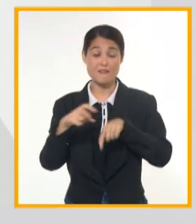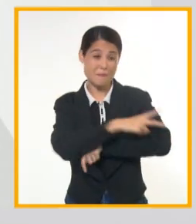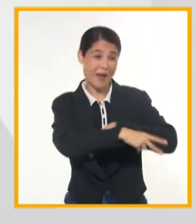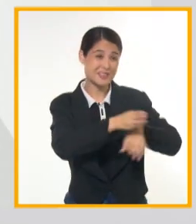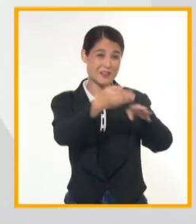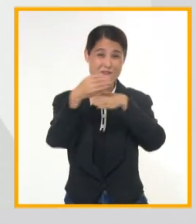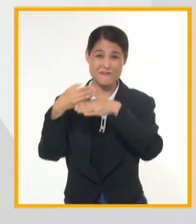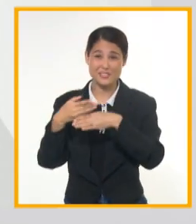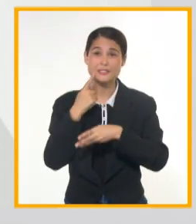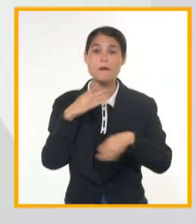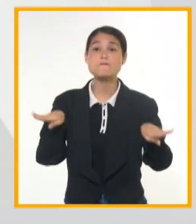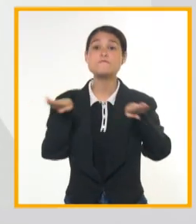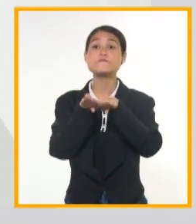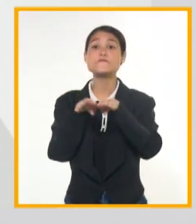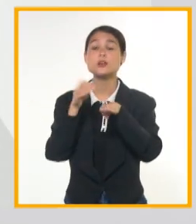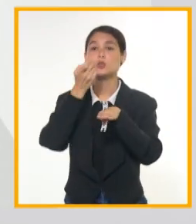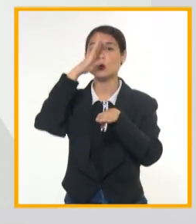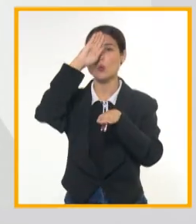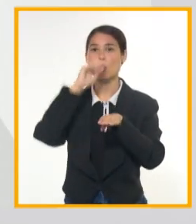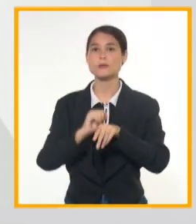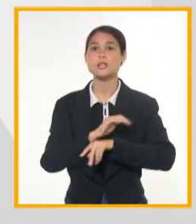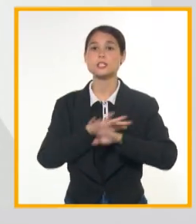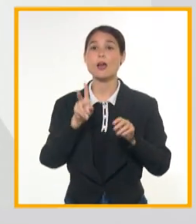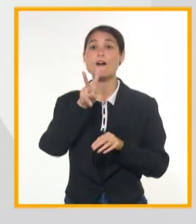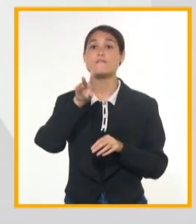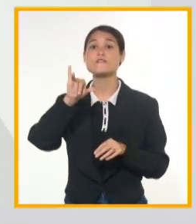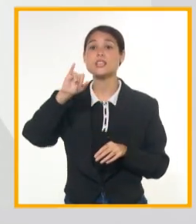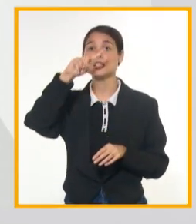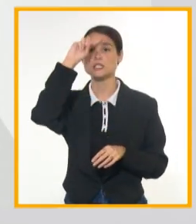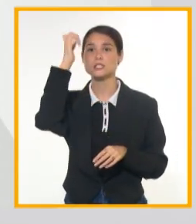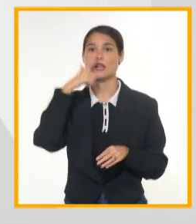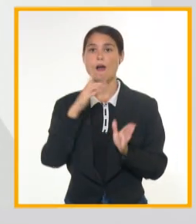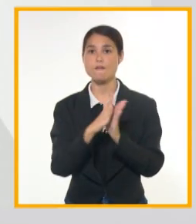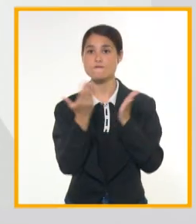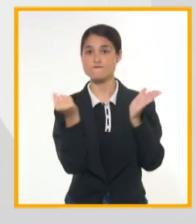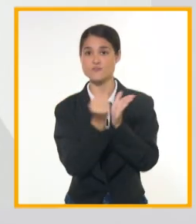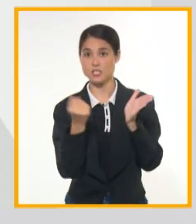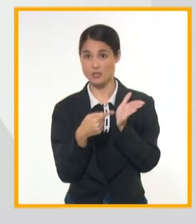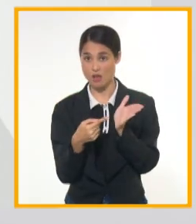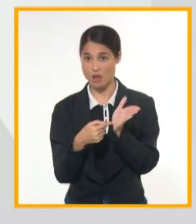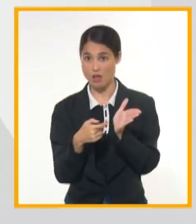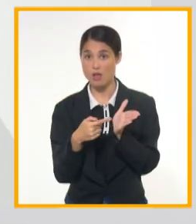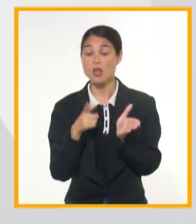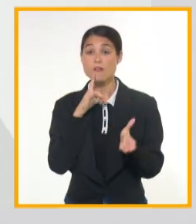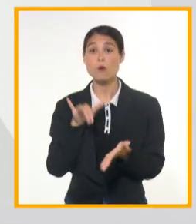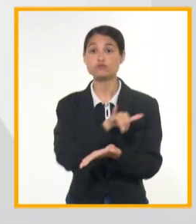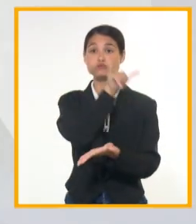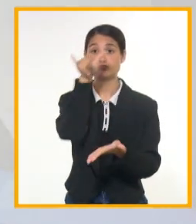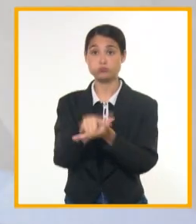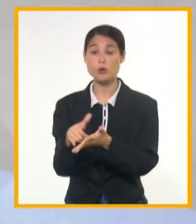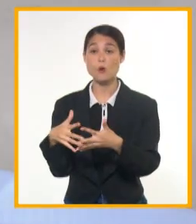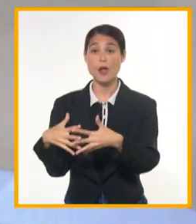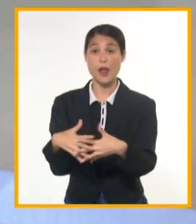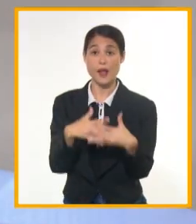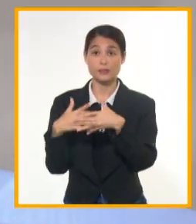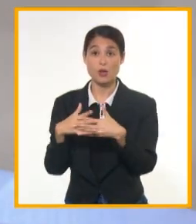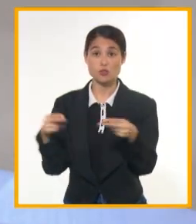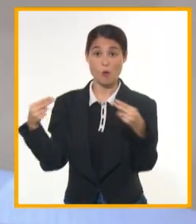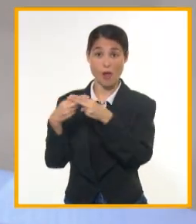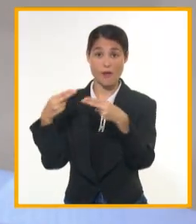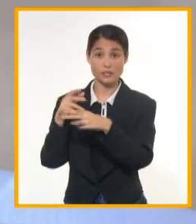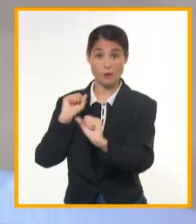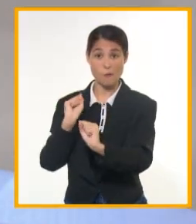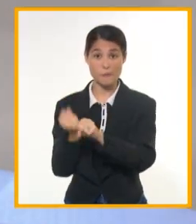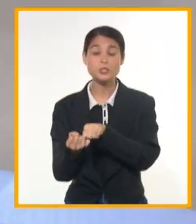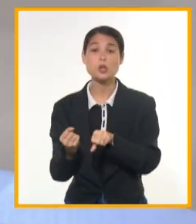permitirles obtener visas durante la temporada de béisbol y regresar a casa para la temporada baja.